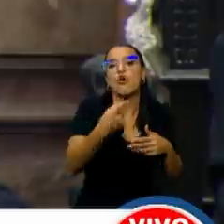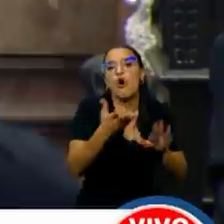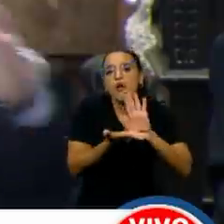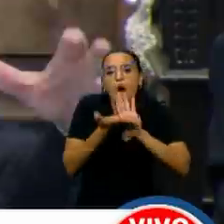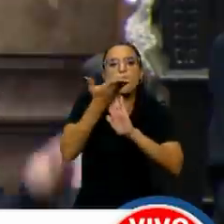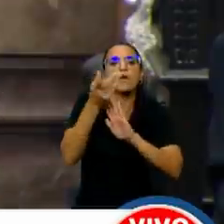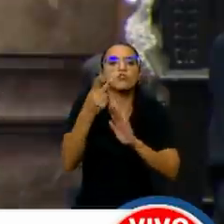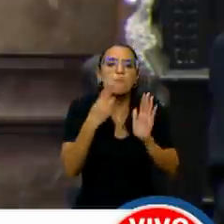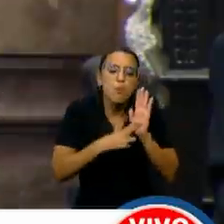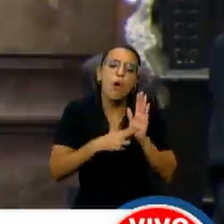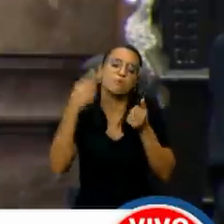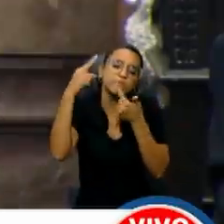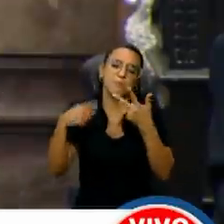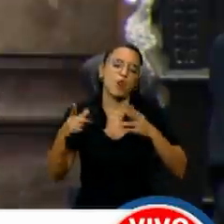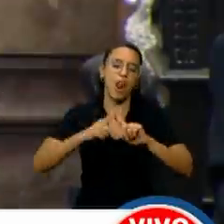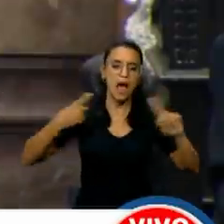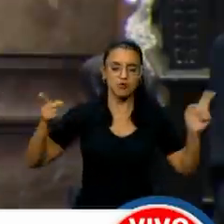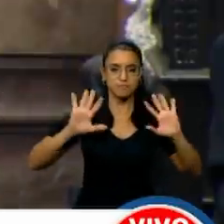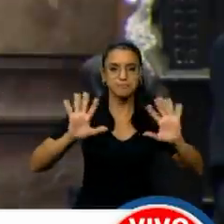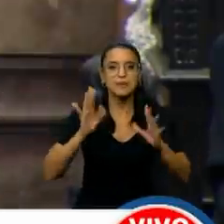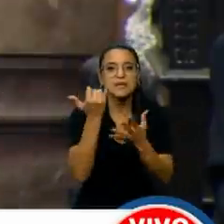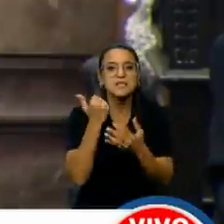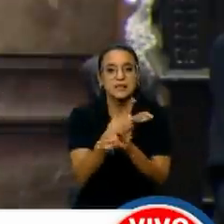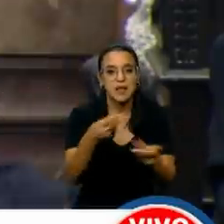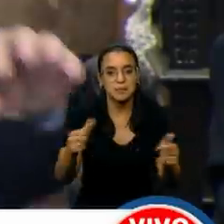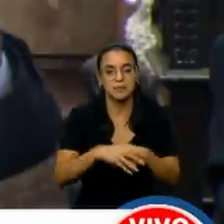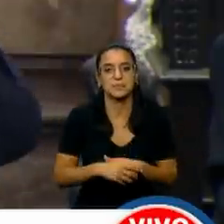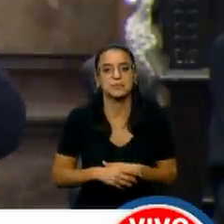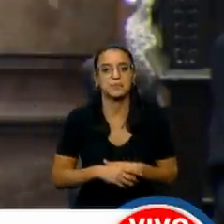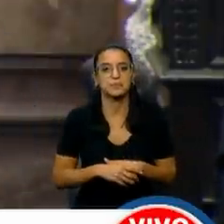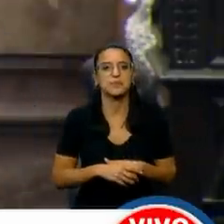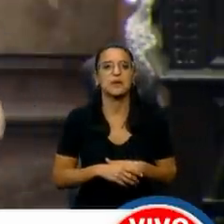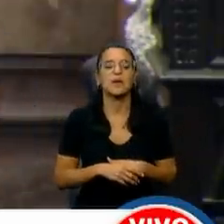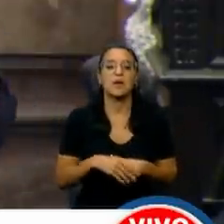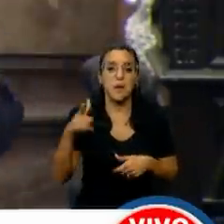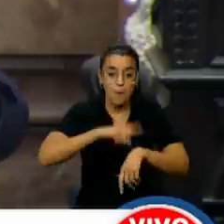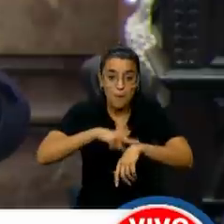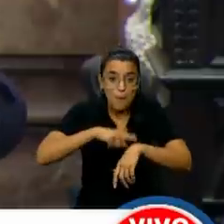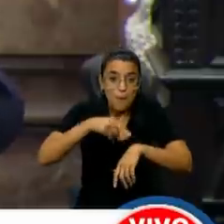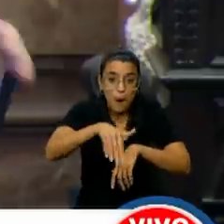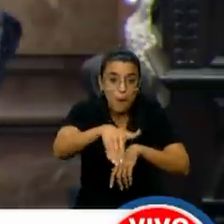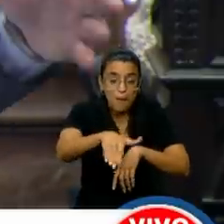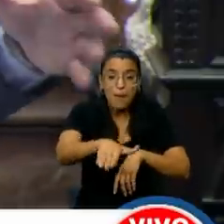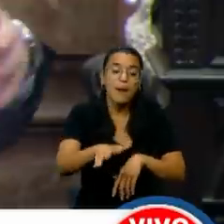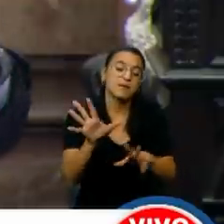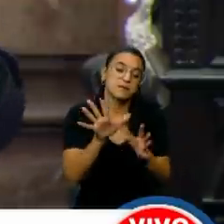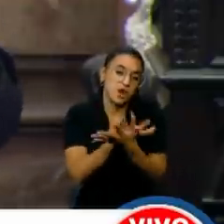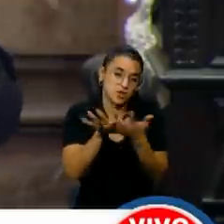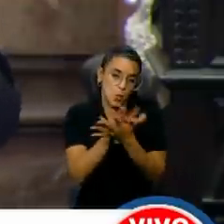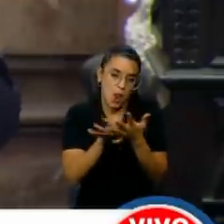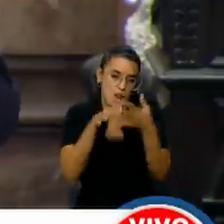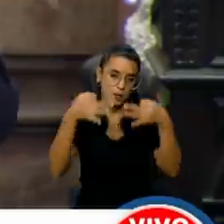de impuestos pero para terminar para no ser tan largo miren en un par de horas se resuelve